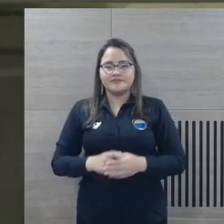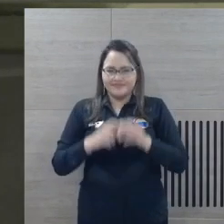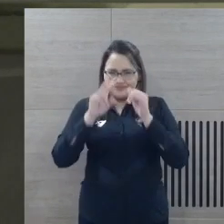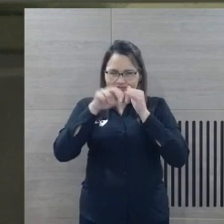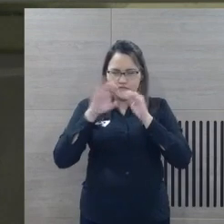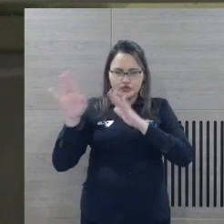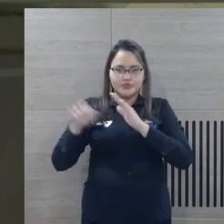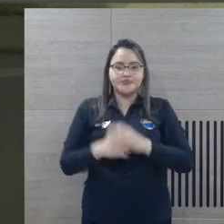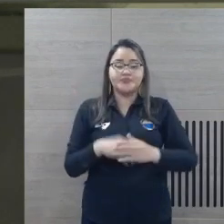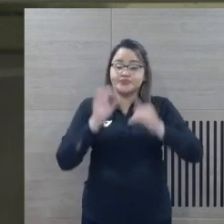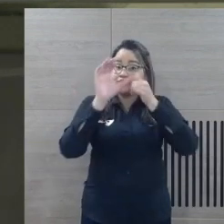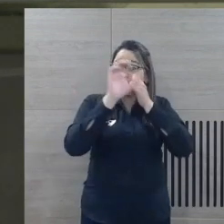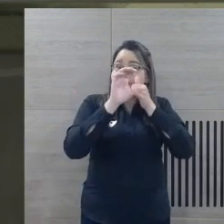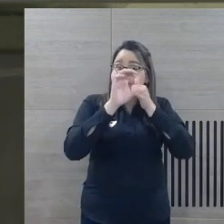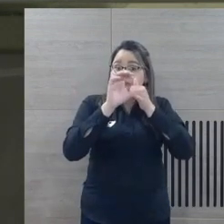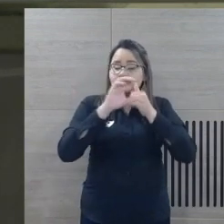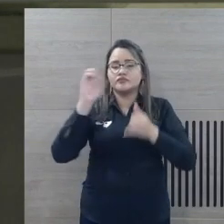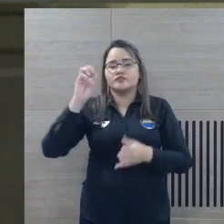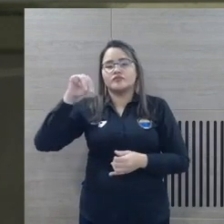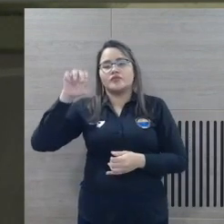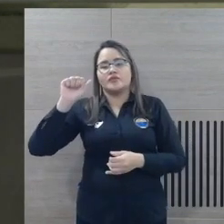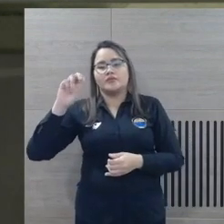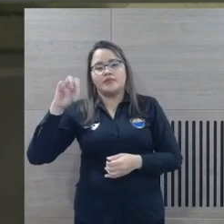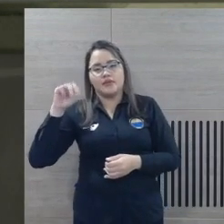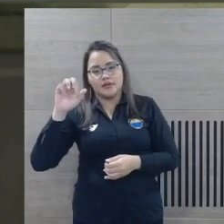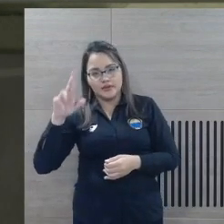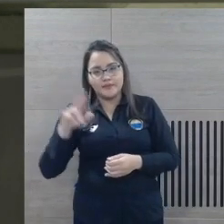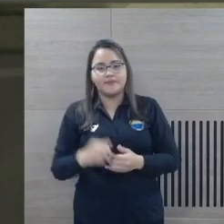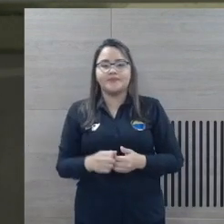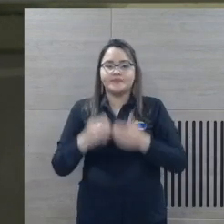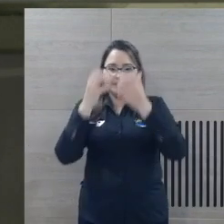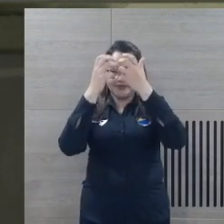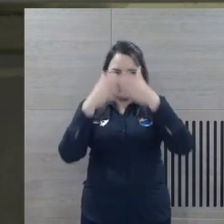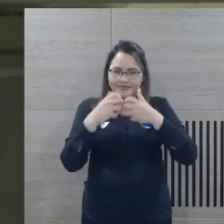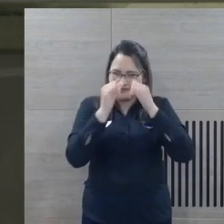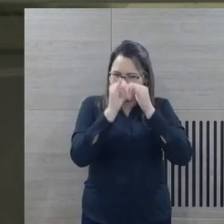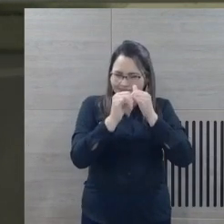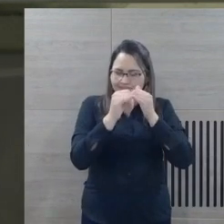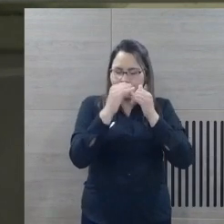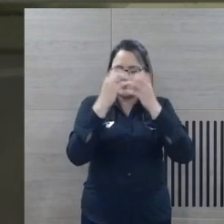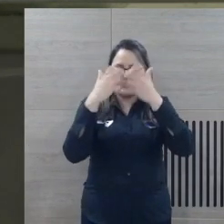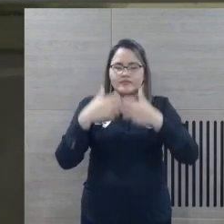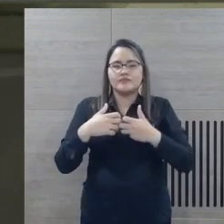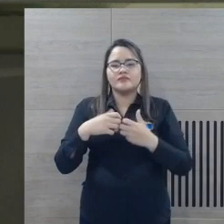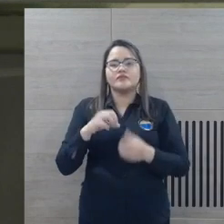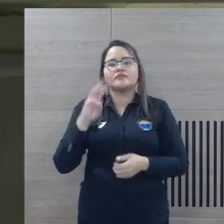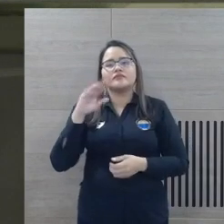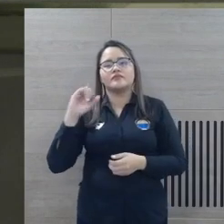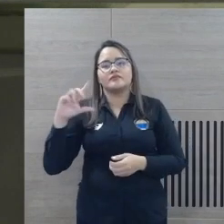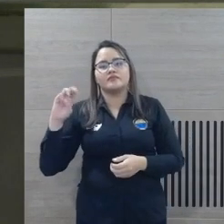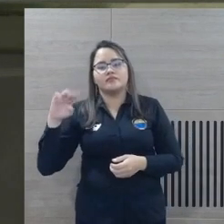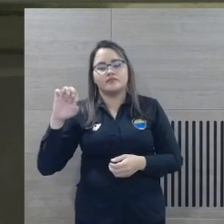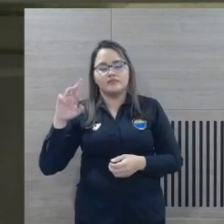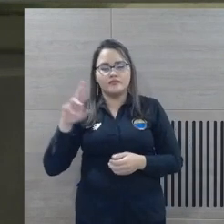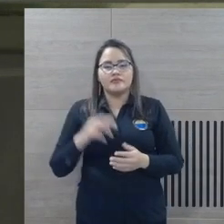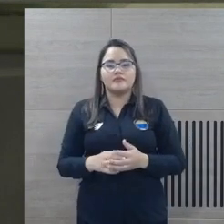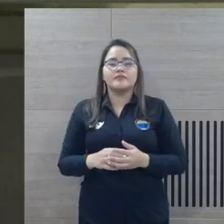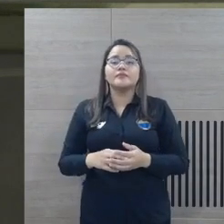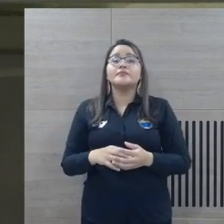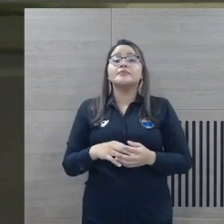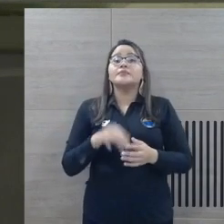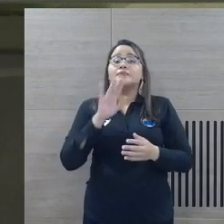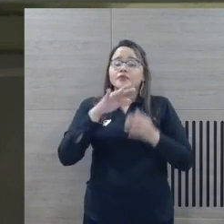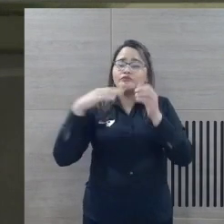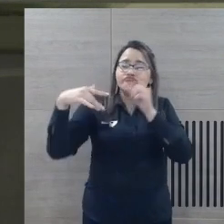Industrial, Luis Fernando Jiménez Castro. Ingeniero Ambiental y Sanitario, Daniel David Rodríguez Romero. Ingeniero de Sistemas, Oscar Eduardo